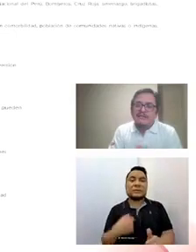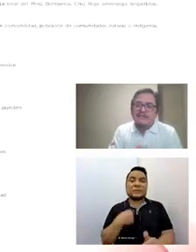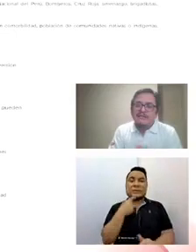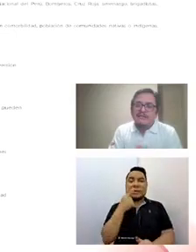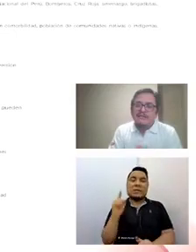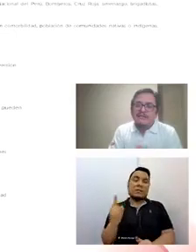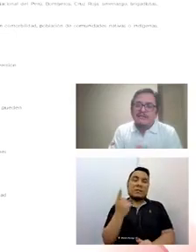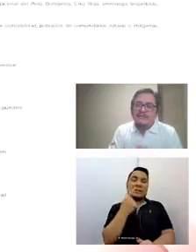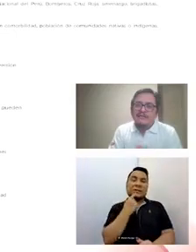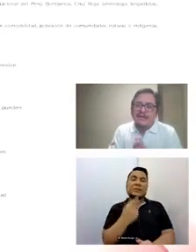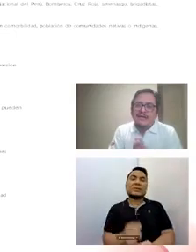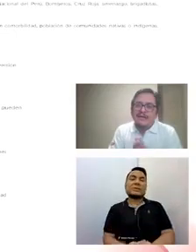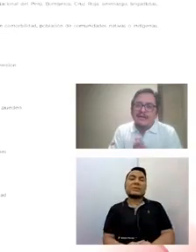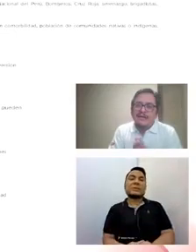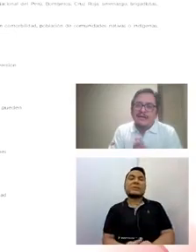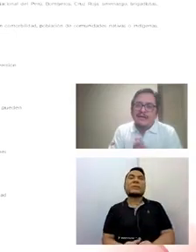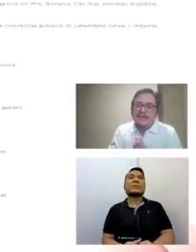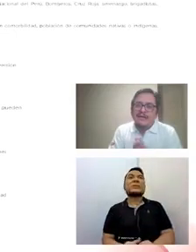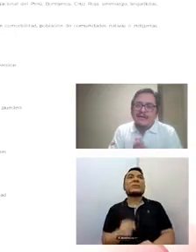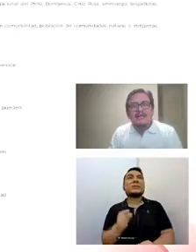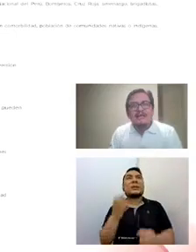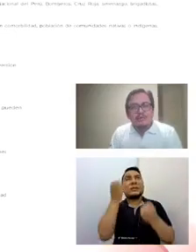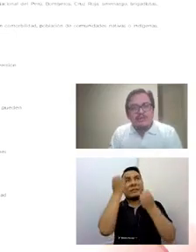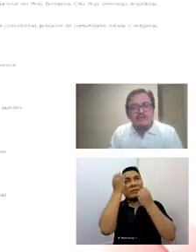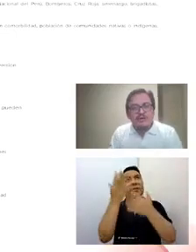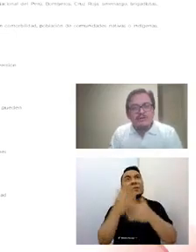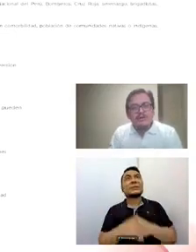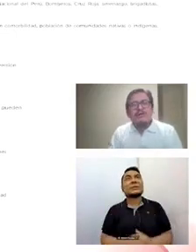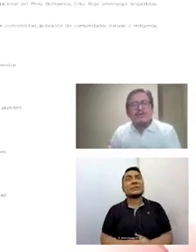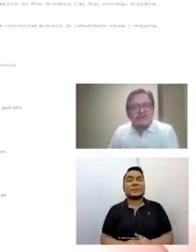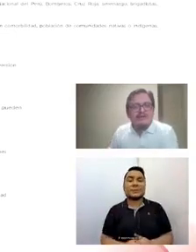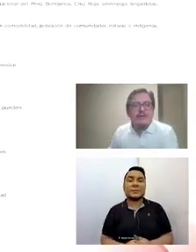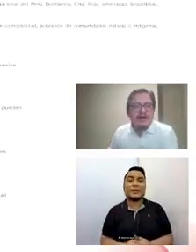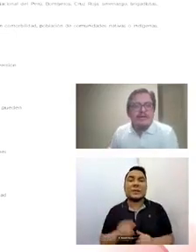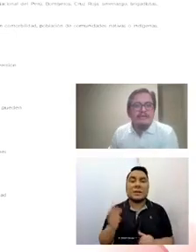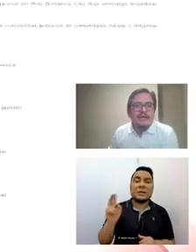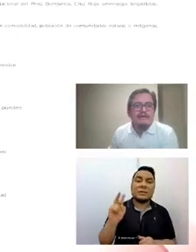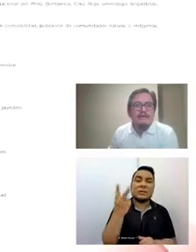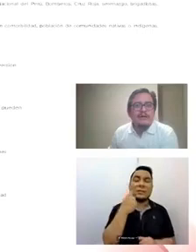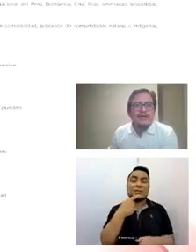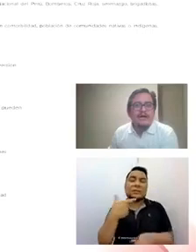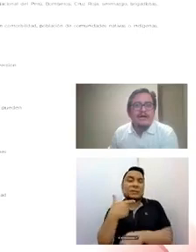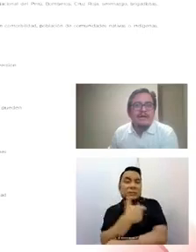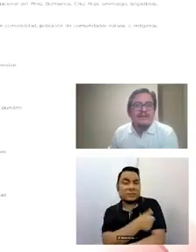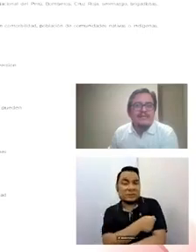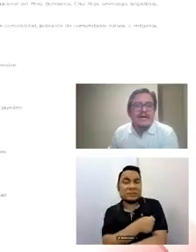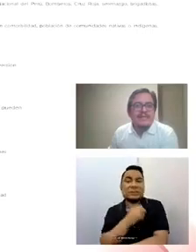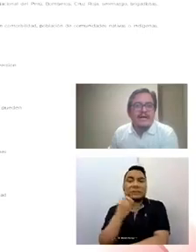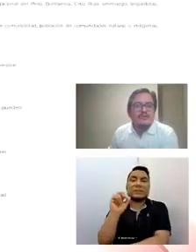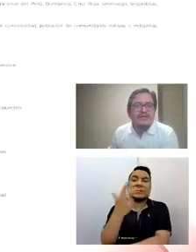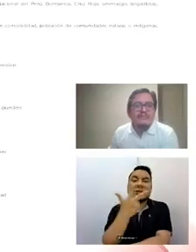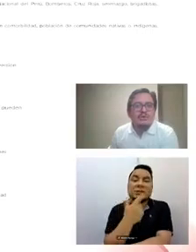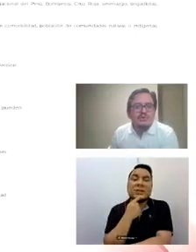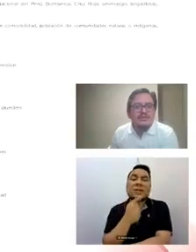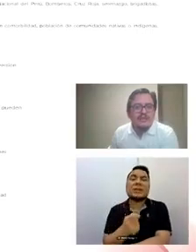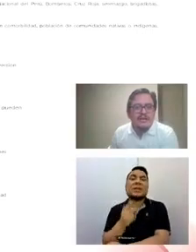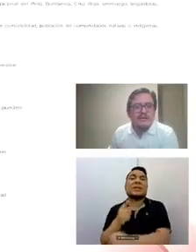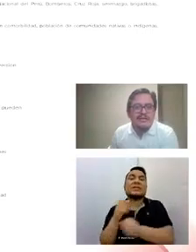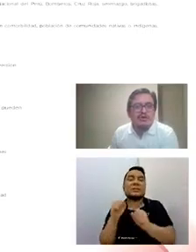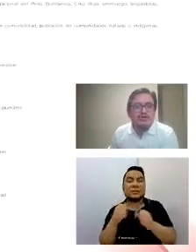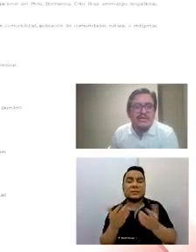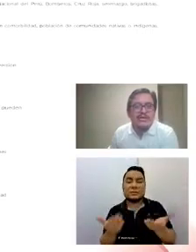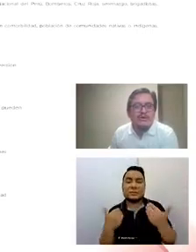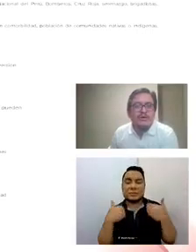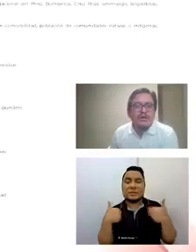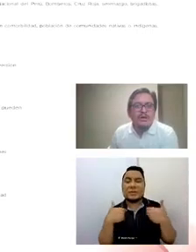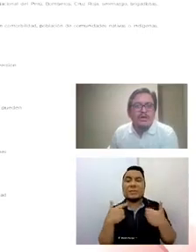lugar está la información. En segundo lugar está la vacunación. Y en tercer lugar está la capacidad que tengamos de